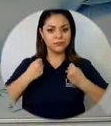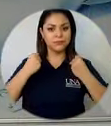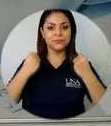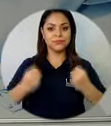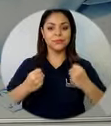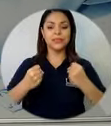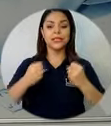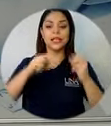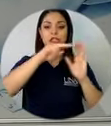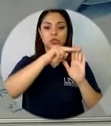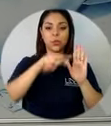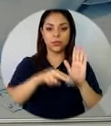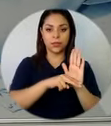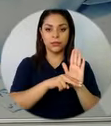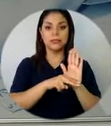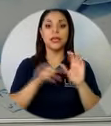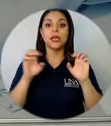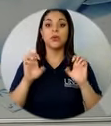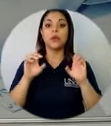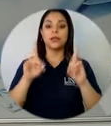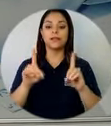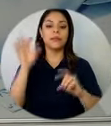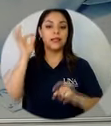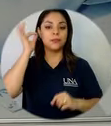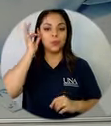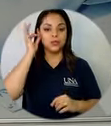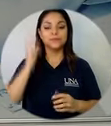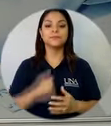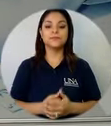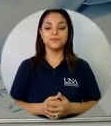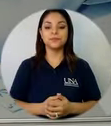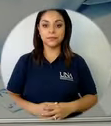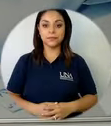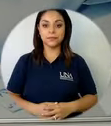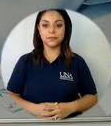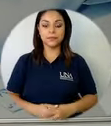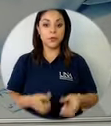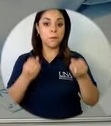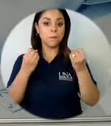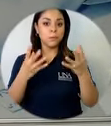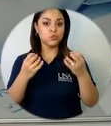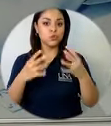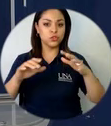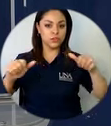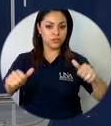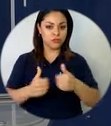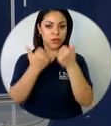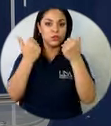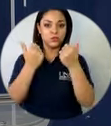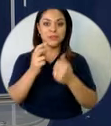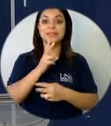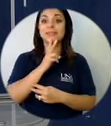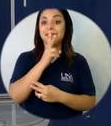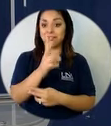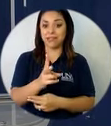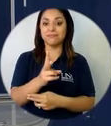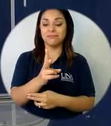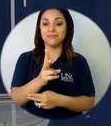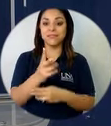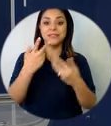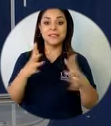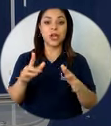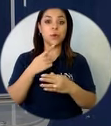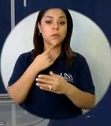grande para fortalecer esas calificaciones educativas de estas mujeres. Múltiples son los retos, en definitiva. Ya,